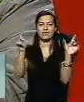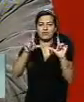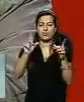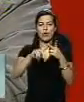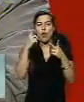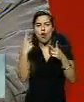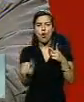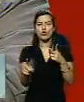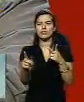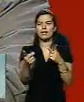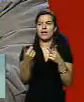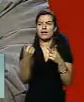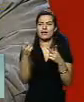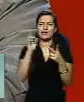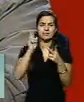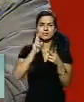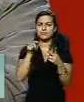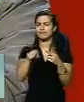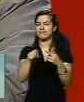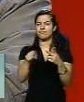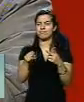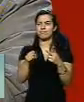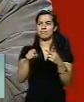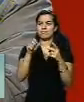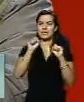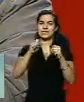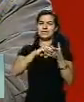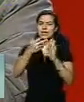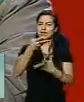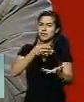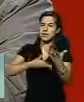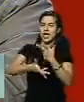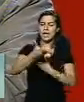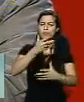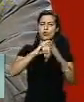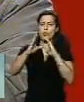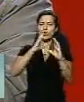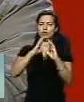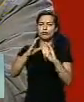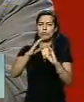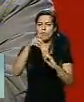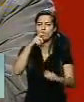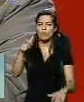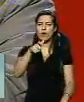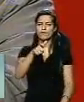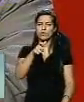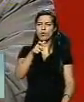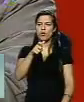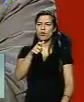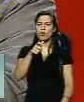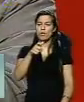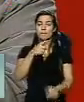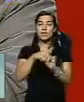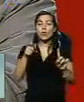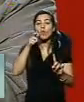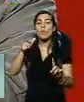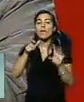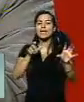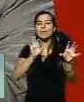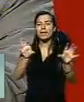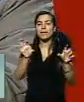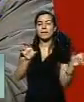vienen armándose. Es intercambio en la comunicación popular, en comunicación comunitaria, entre los pueblos.